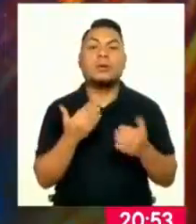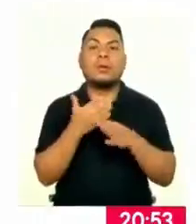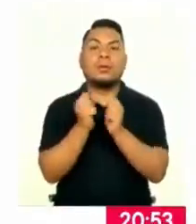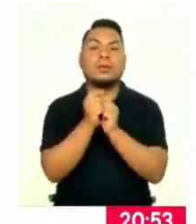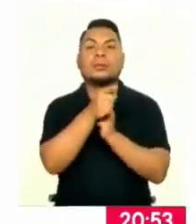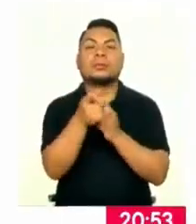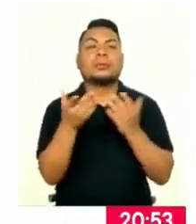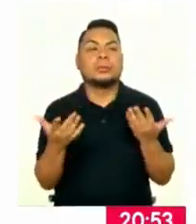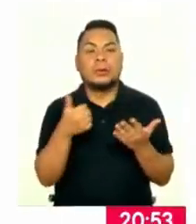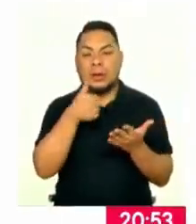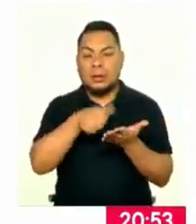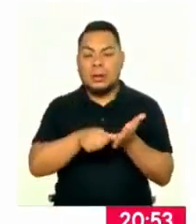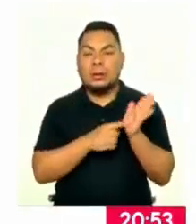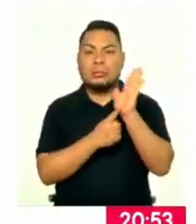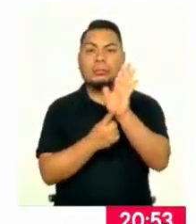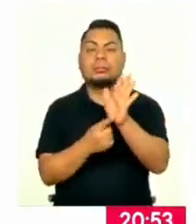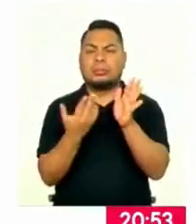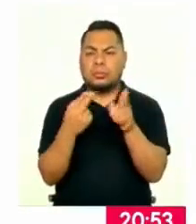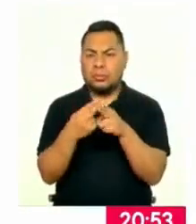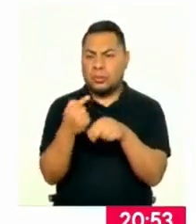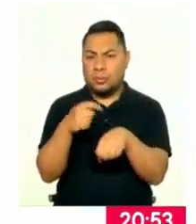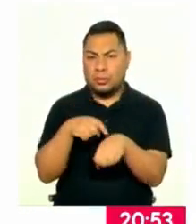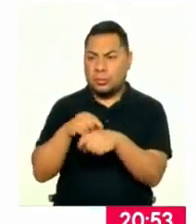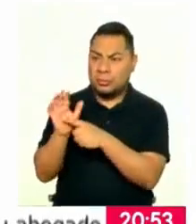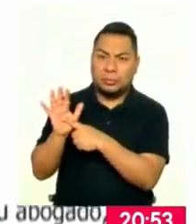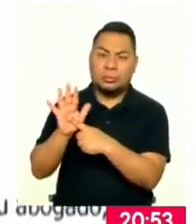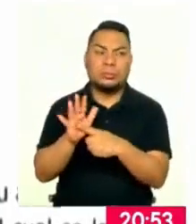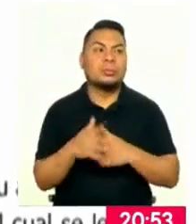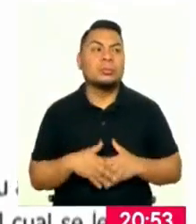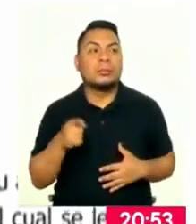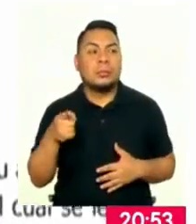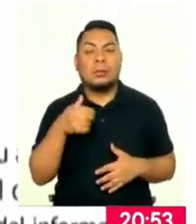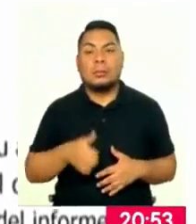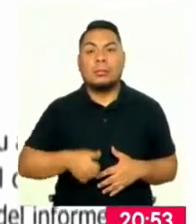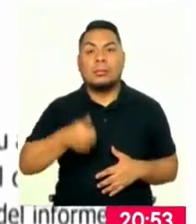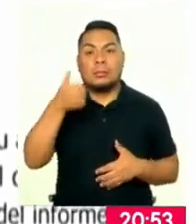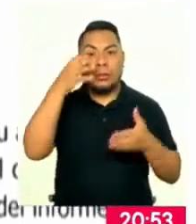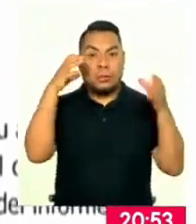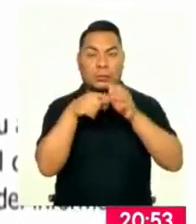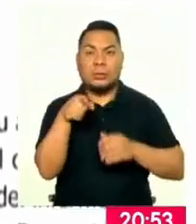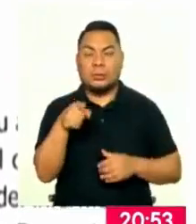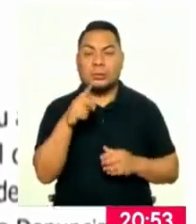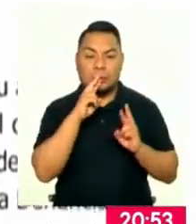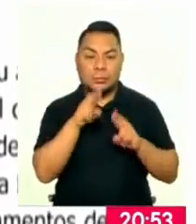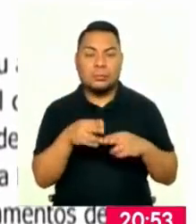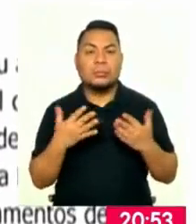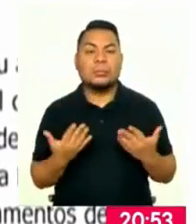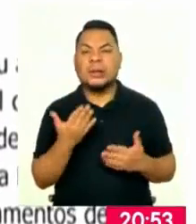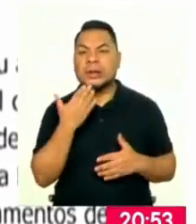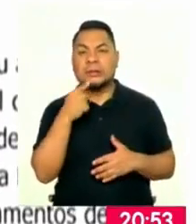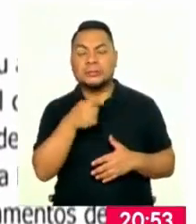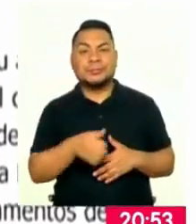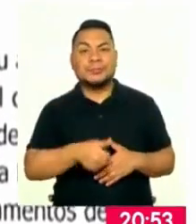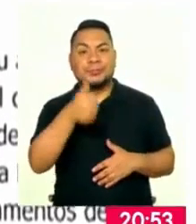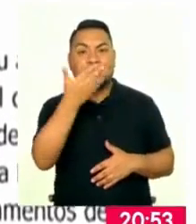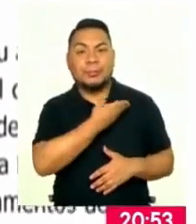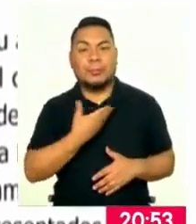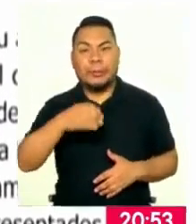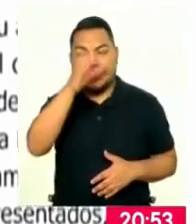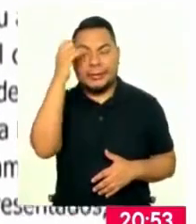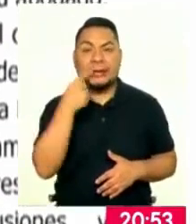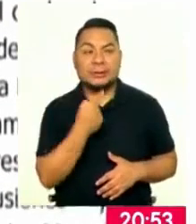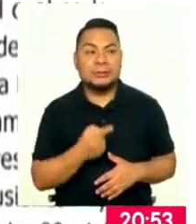compartir con ustedes una carta publicada hace tan solo unos momentos por el presidente del Congreso. Es la respuesta al presidente